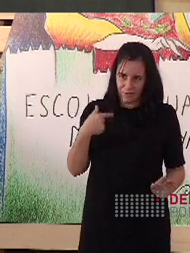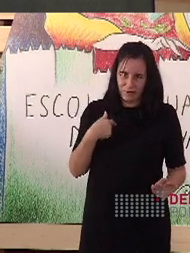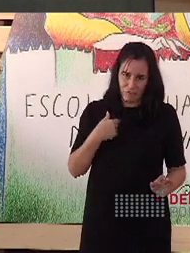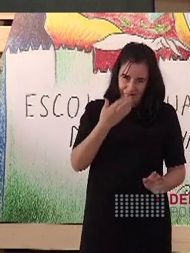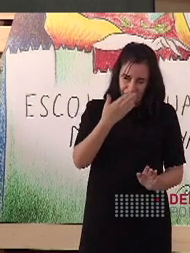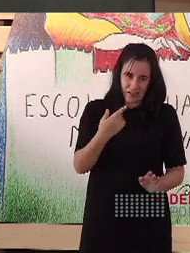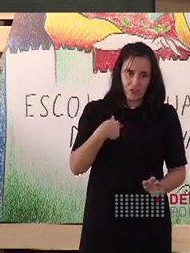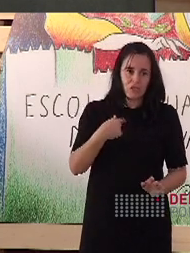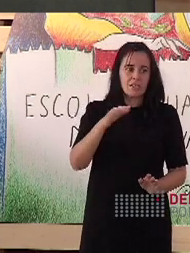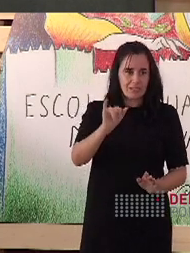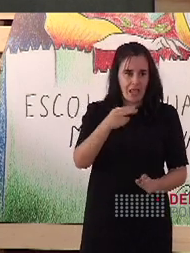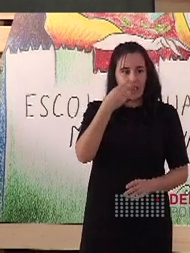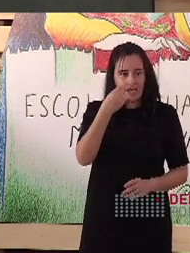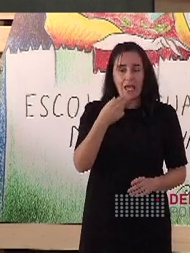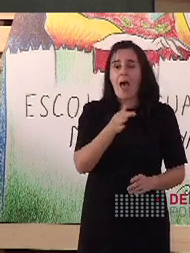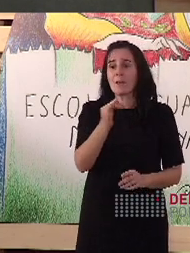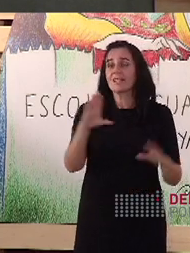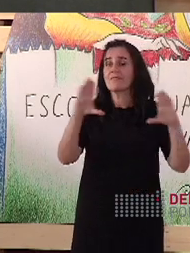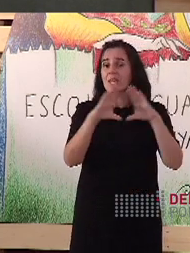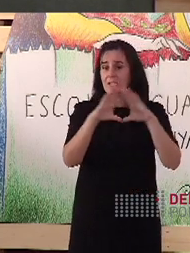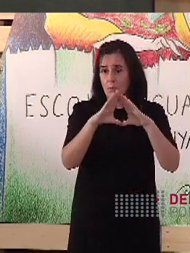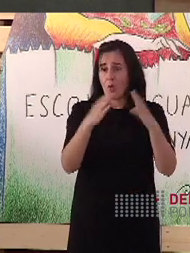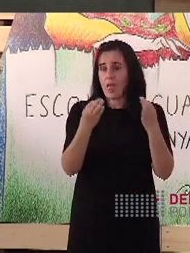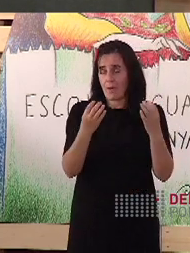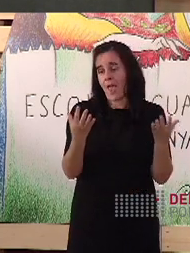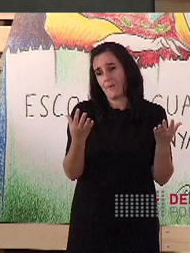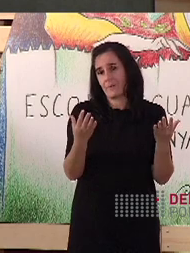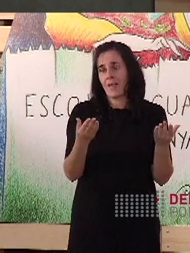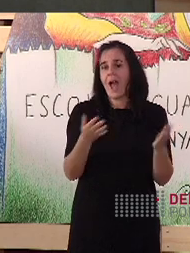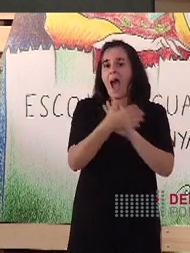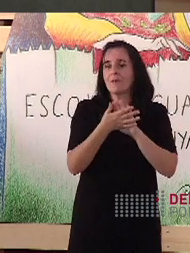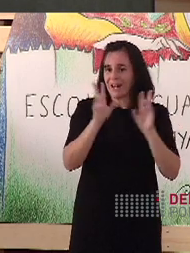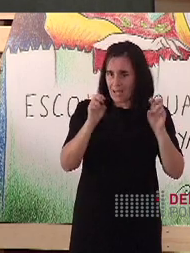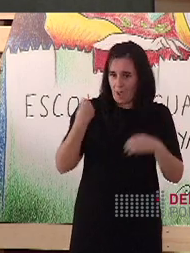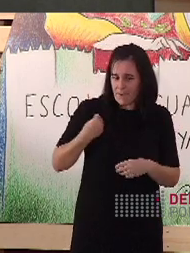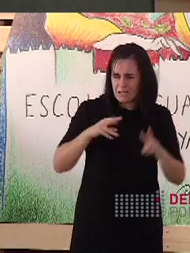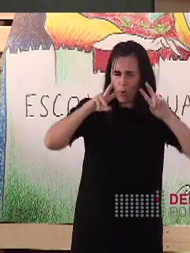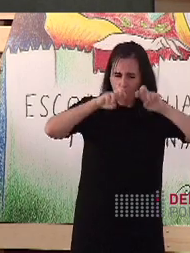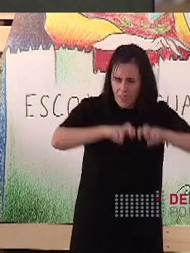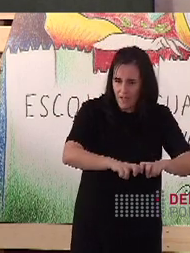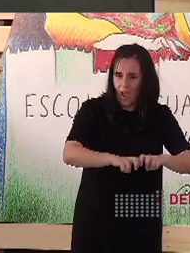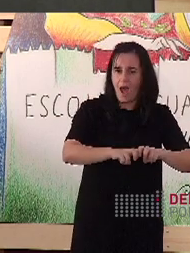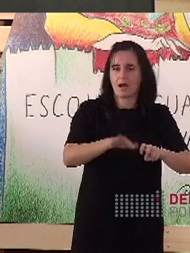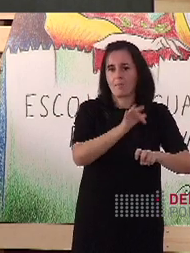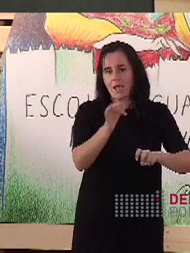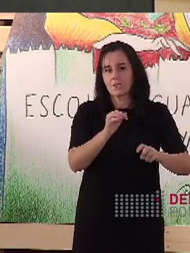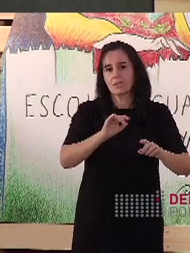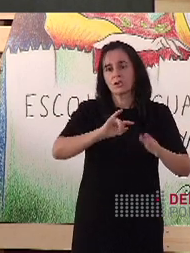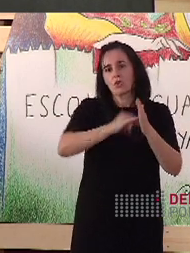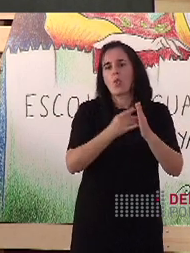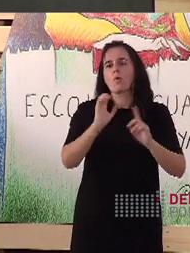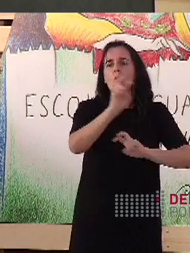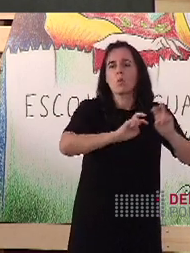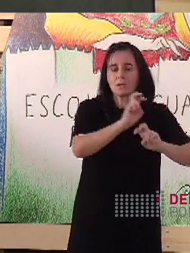hecho el feminismo se encarga de politizar sobre eso, analizarlo e intentar buscarles soluciones. Pero el debate aquí importante